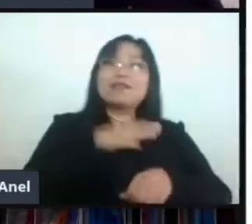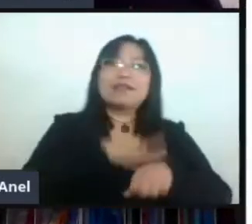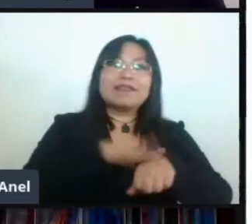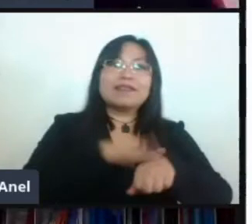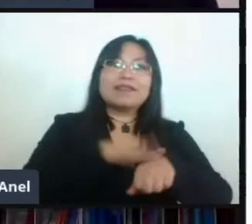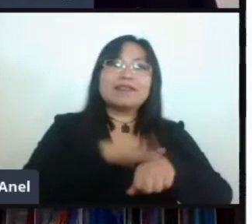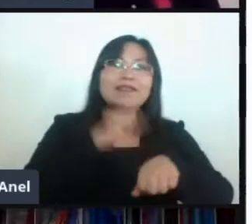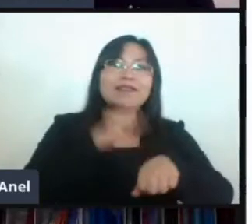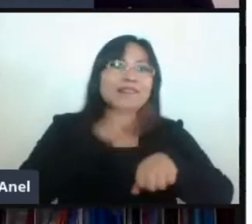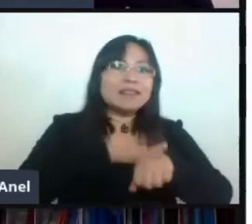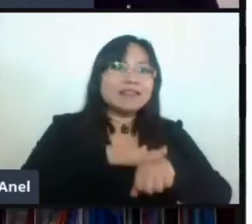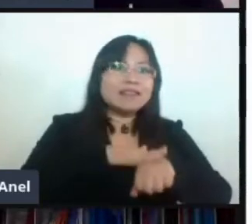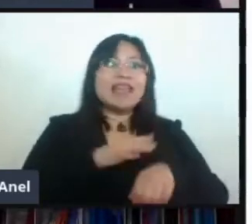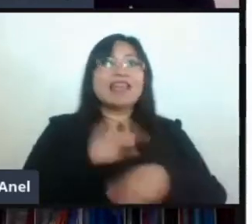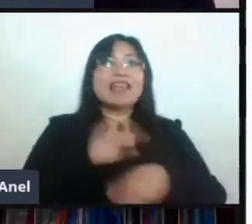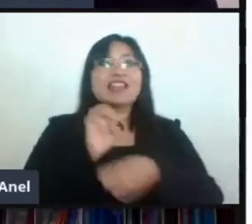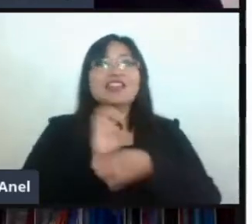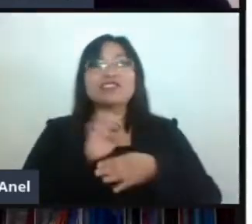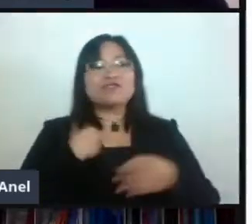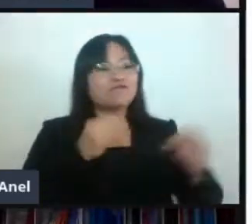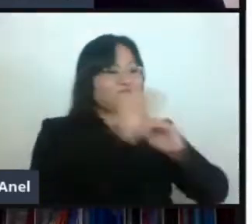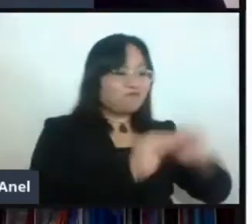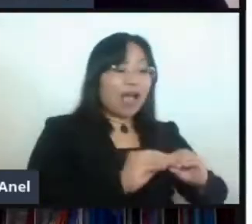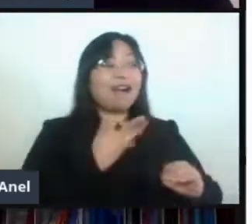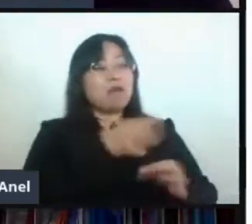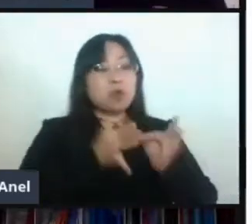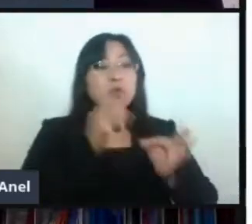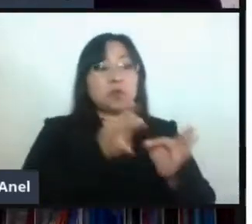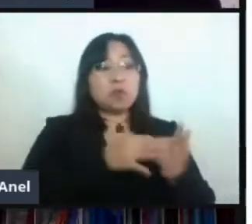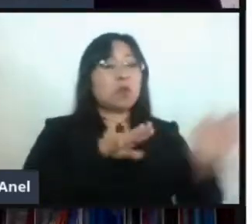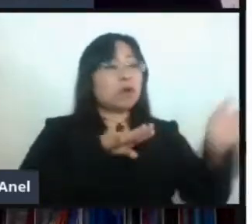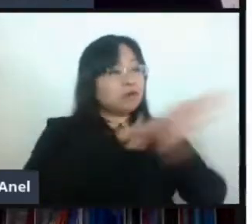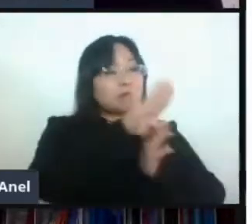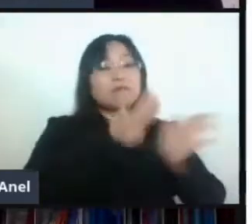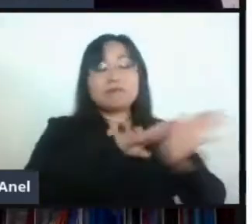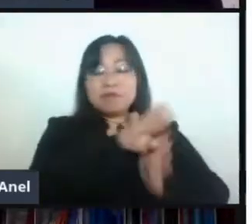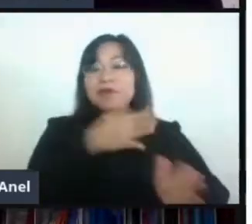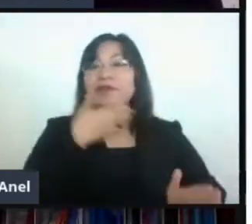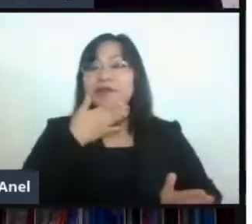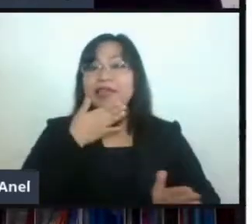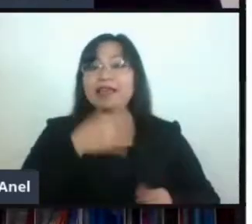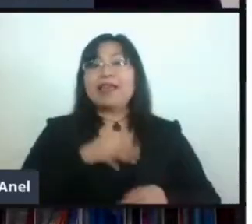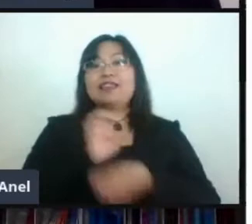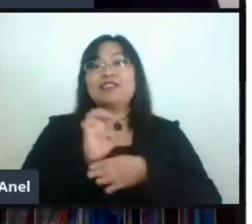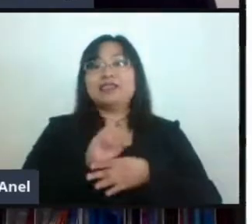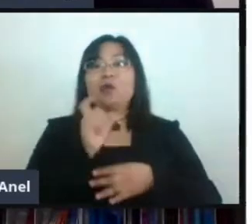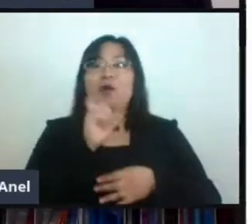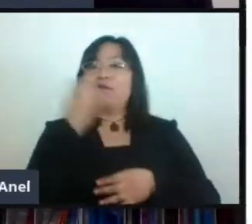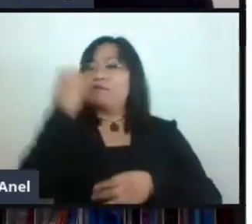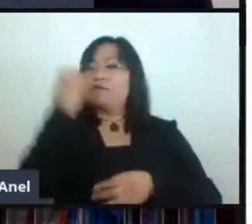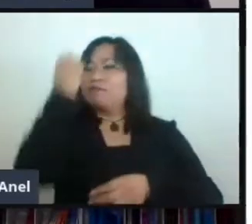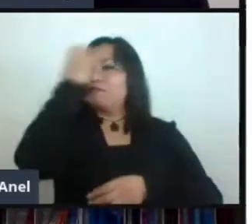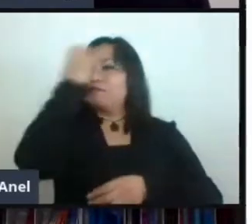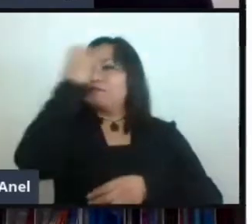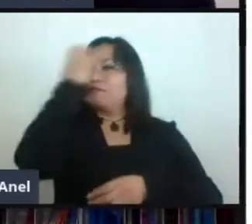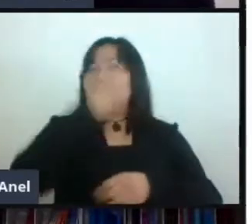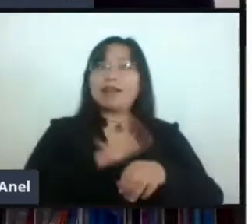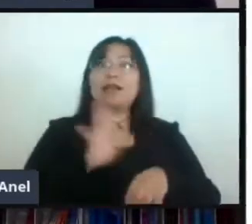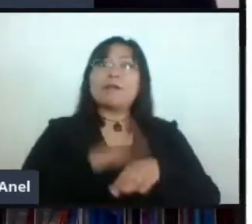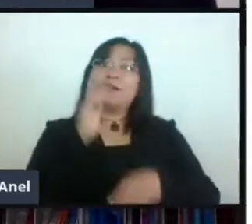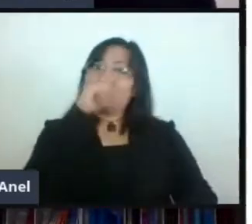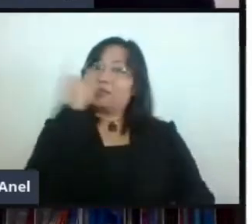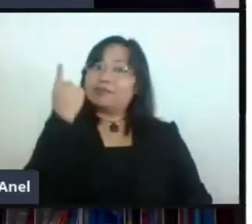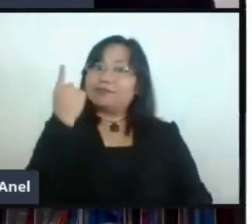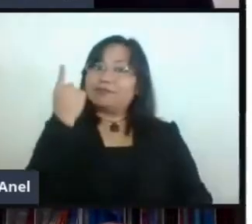dada del estudiante, cómo va, cómo es su avance, ¿no? Y de esa forma contribuye, ¿no? A la evaluación. Exactamente. Muchas gracias, Ale.